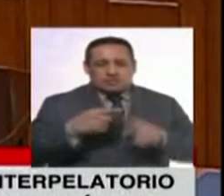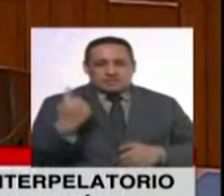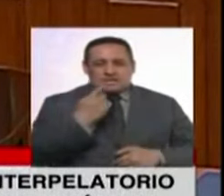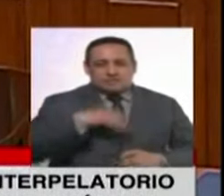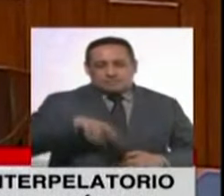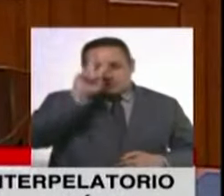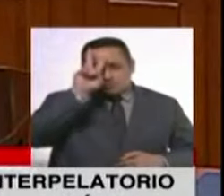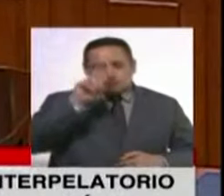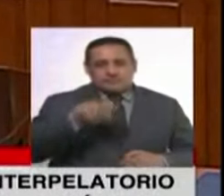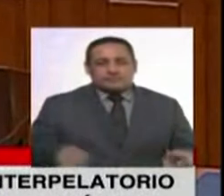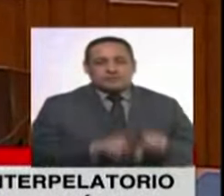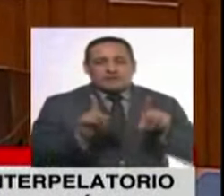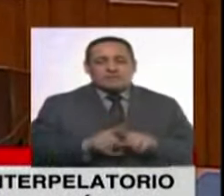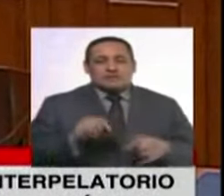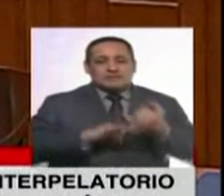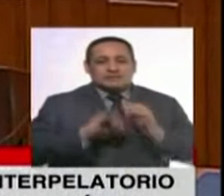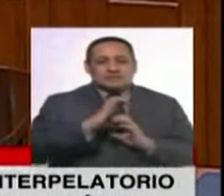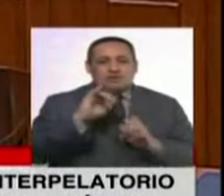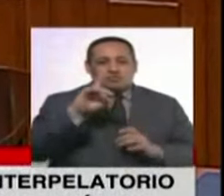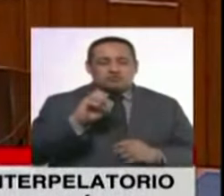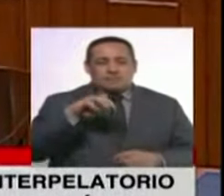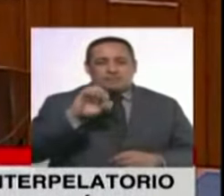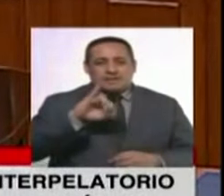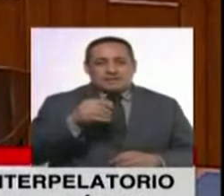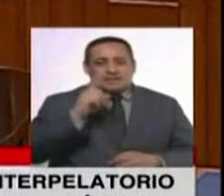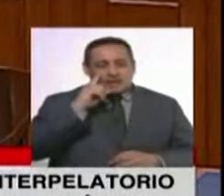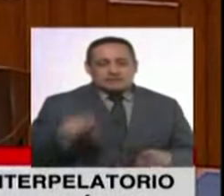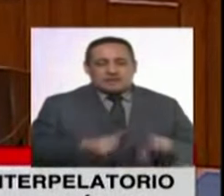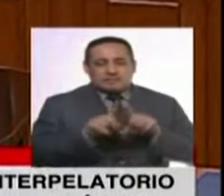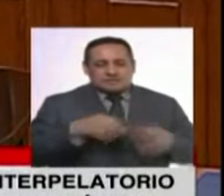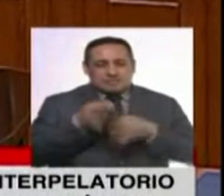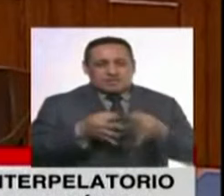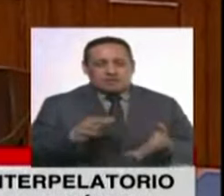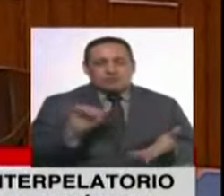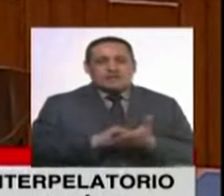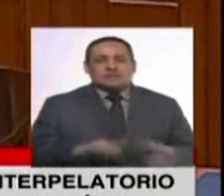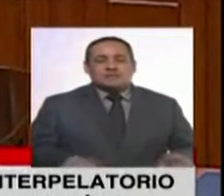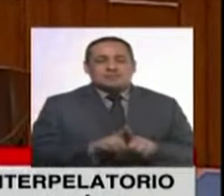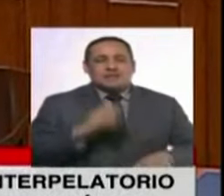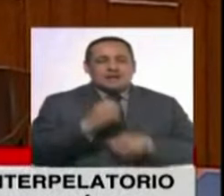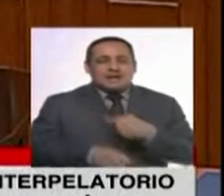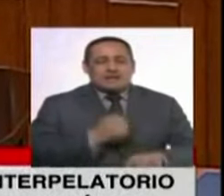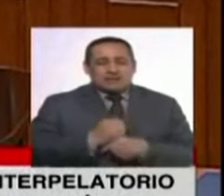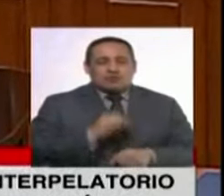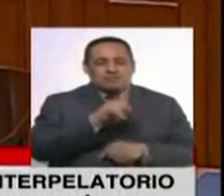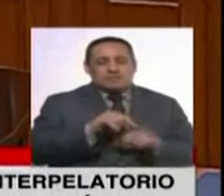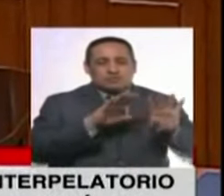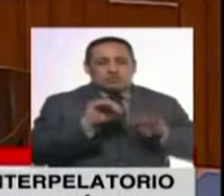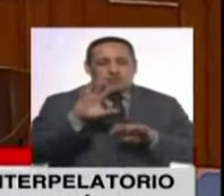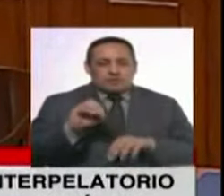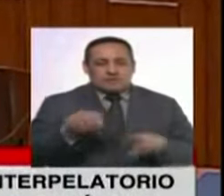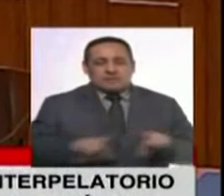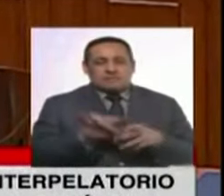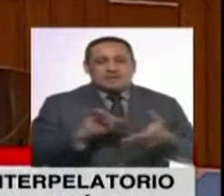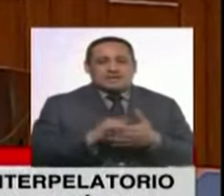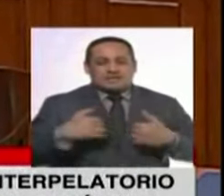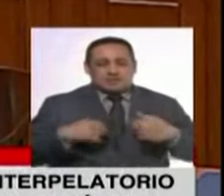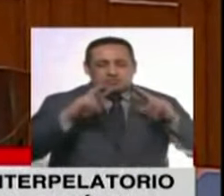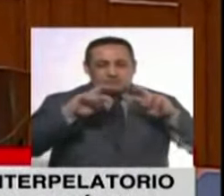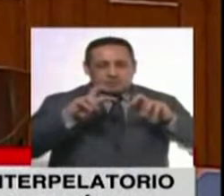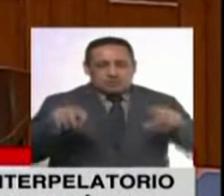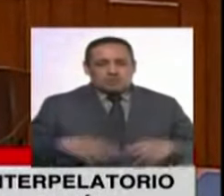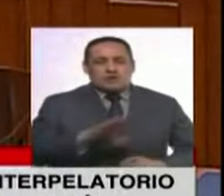Policía Nacional de Perú segundo Mejía Montenegro se ha reportado que en el año 1990 Tuvo una investigación